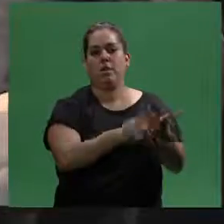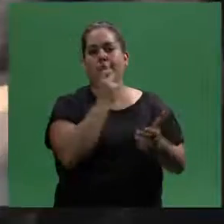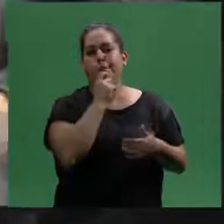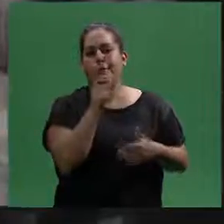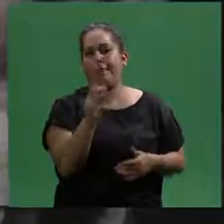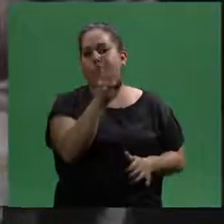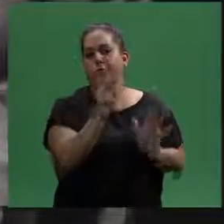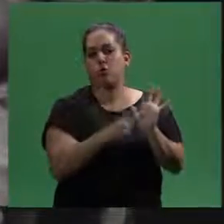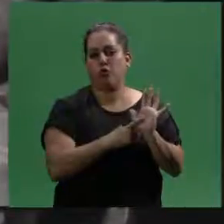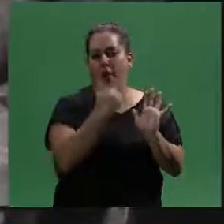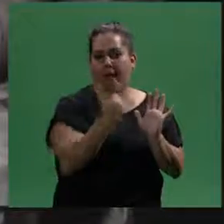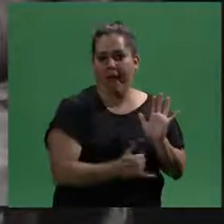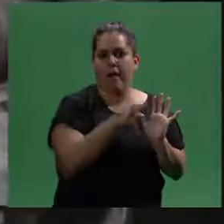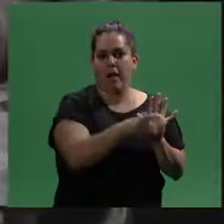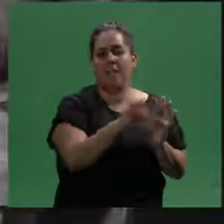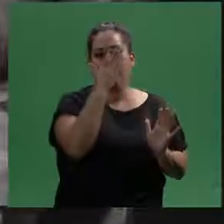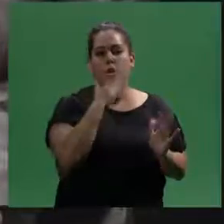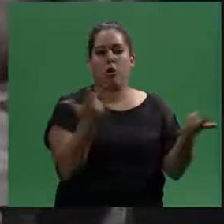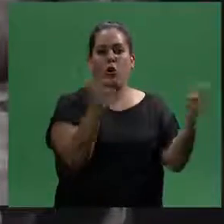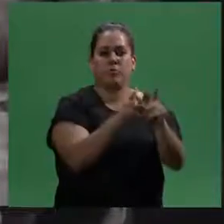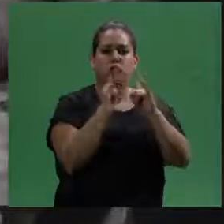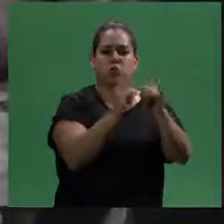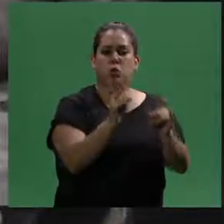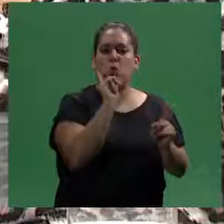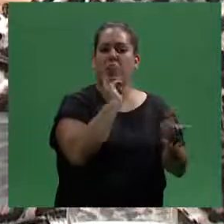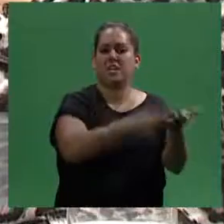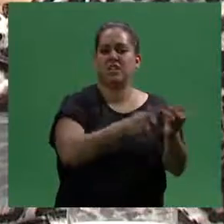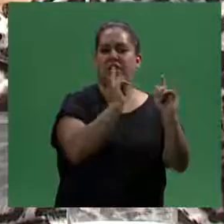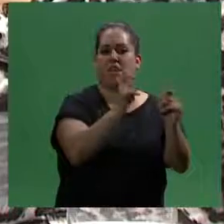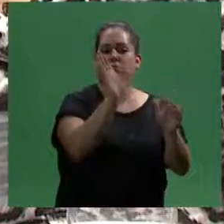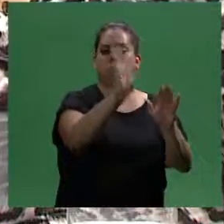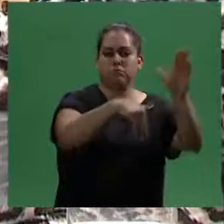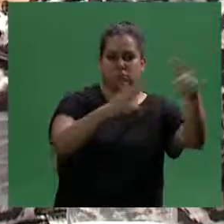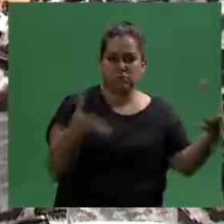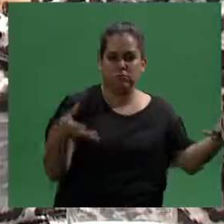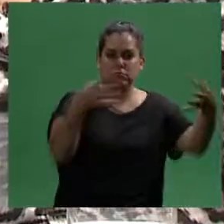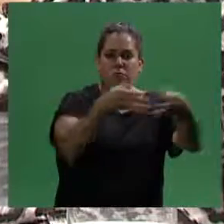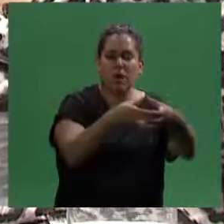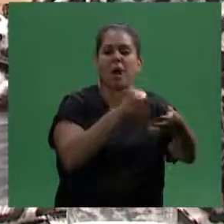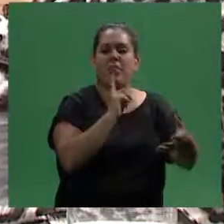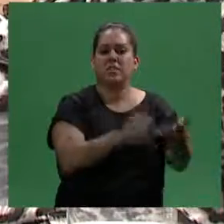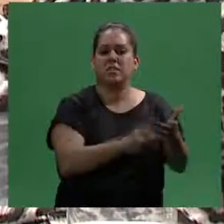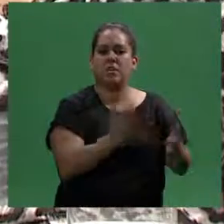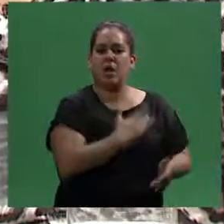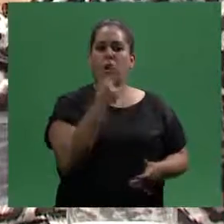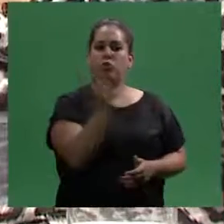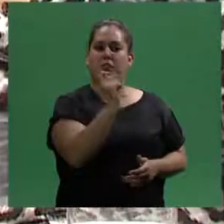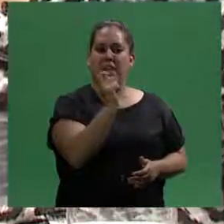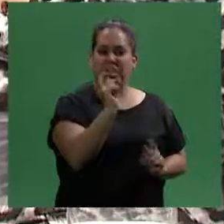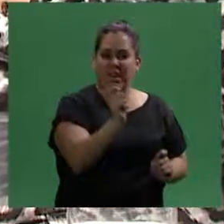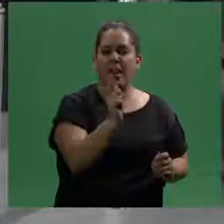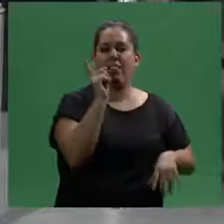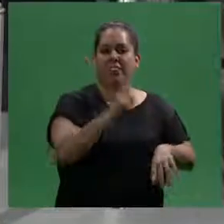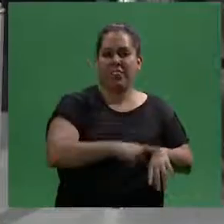resolución designándolos, esas comisiones se constituyen, se convocan, se constituyen, eligen sus autoridades y el día y